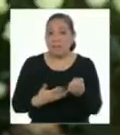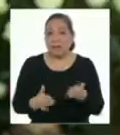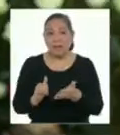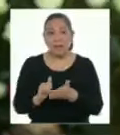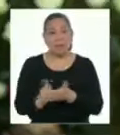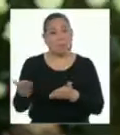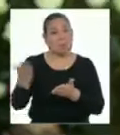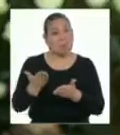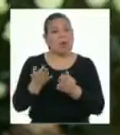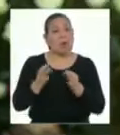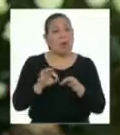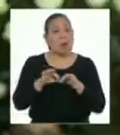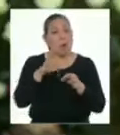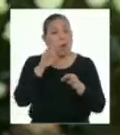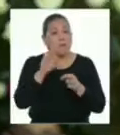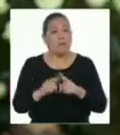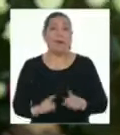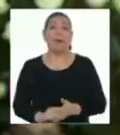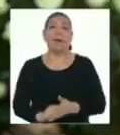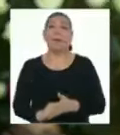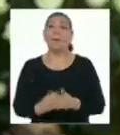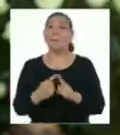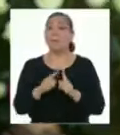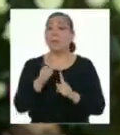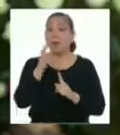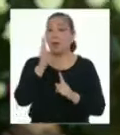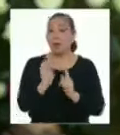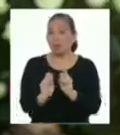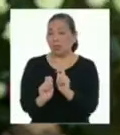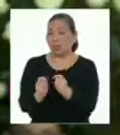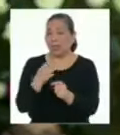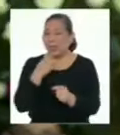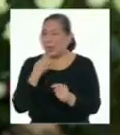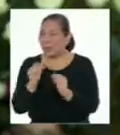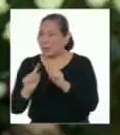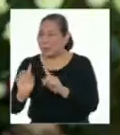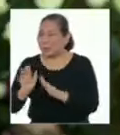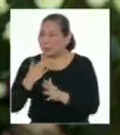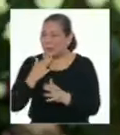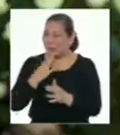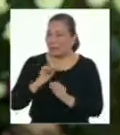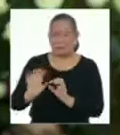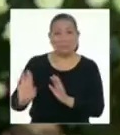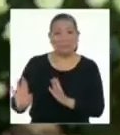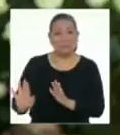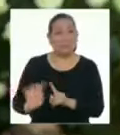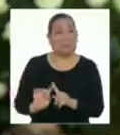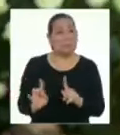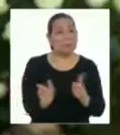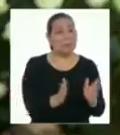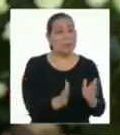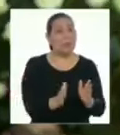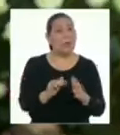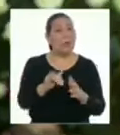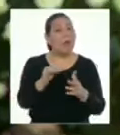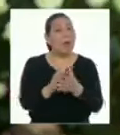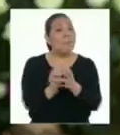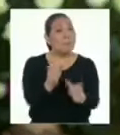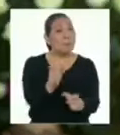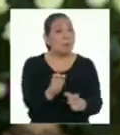que diese buenas uvas, pero dio racimos amargos. Pues bien, habitantes de